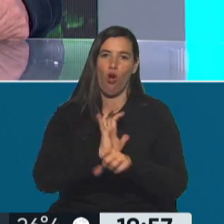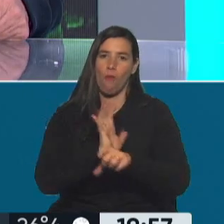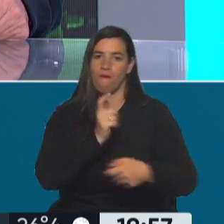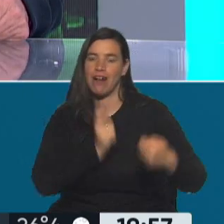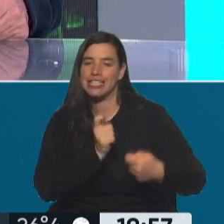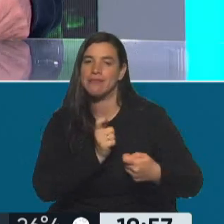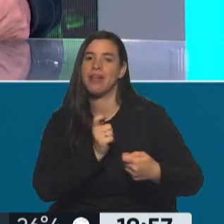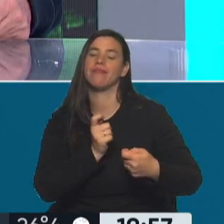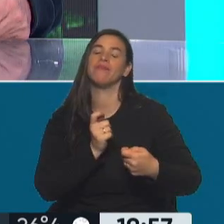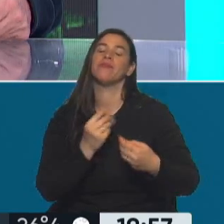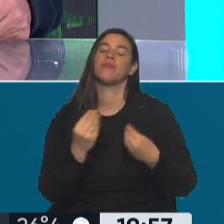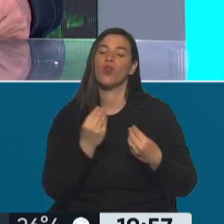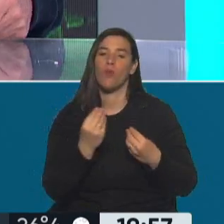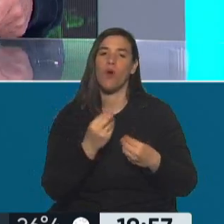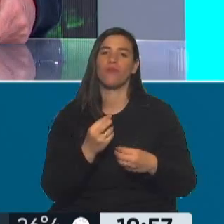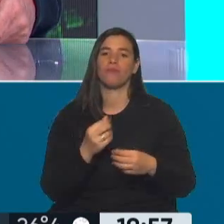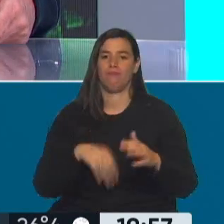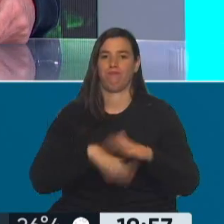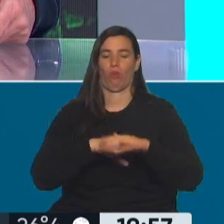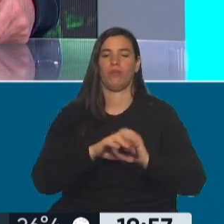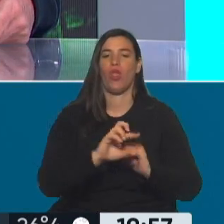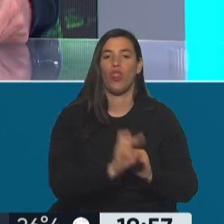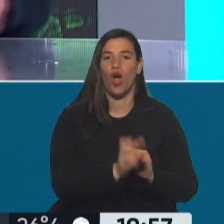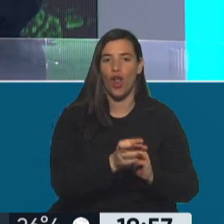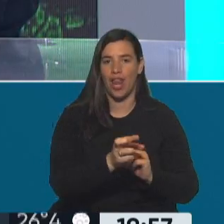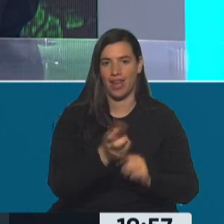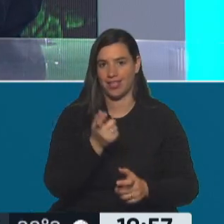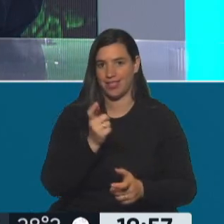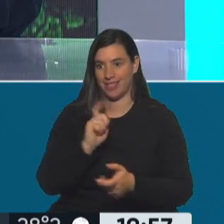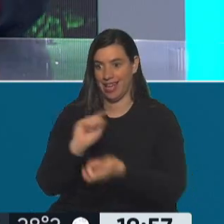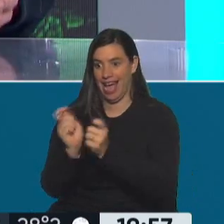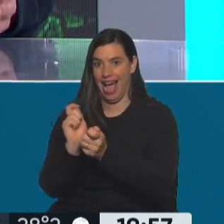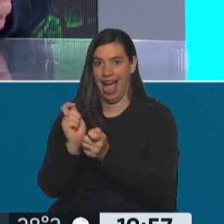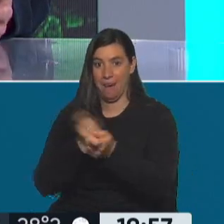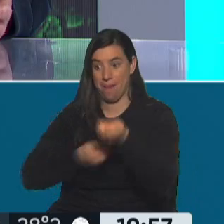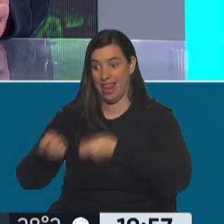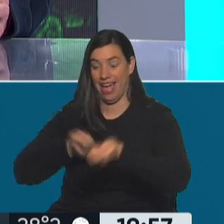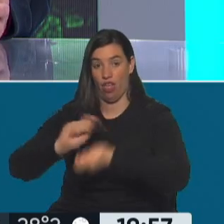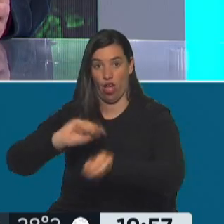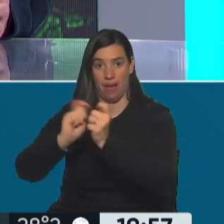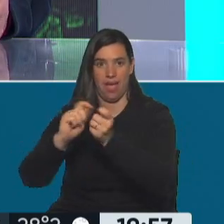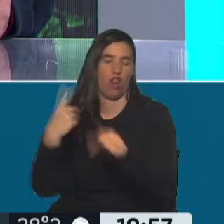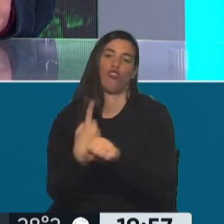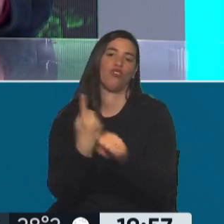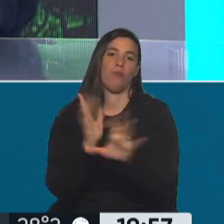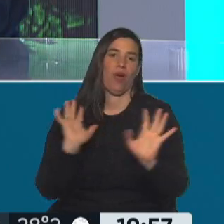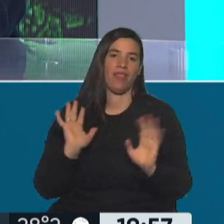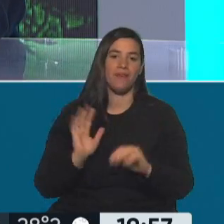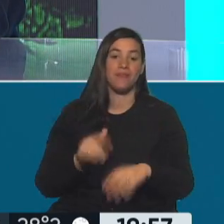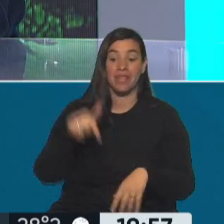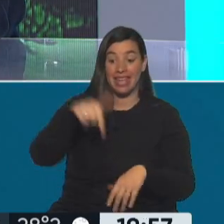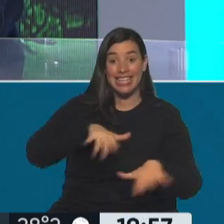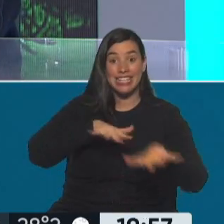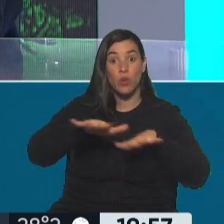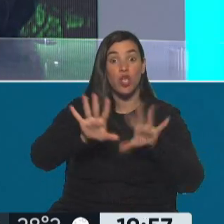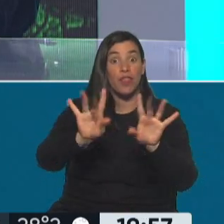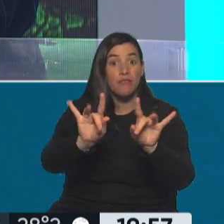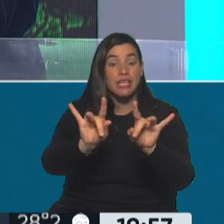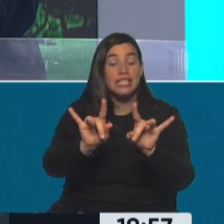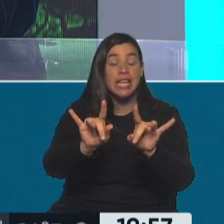CAF, de la Corporación Andina de Fomento, un organismo multilateral de crédito del cual Argentina forma parte como miembro pleno desde